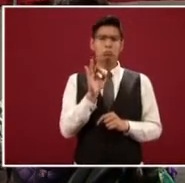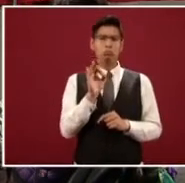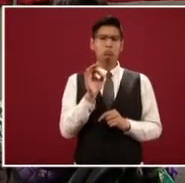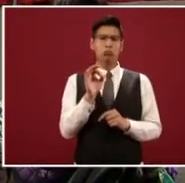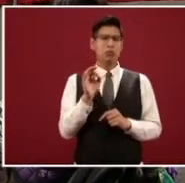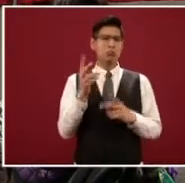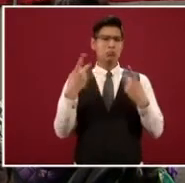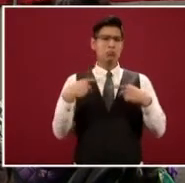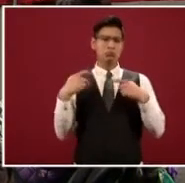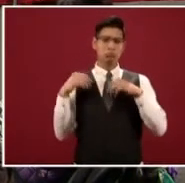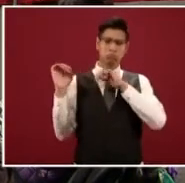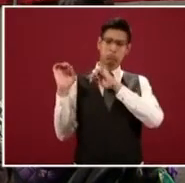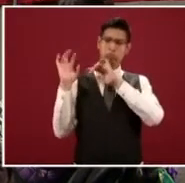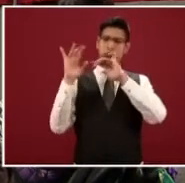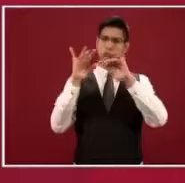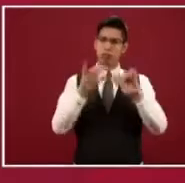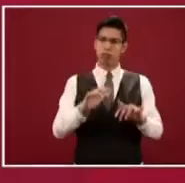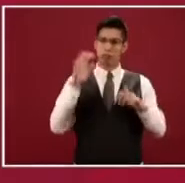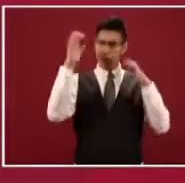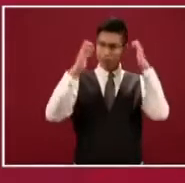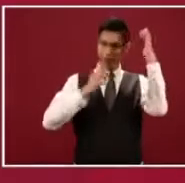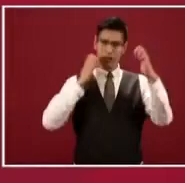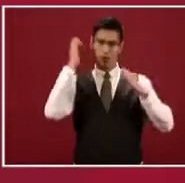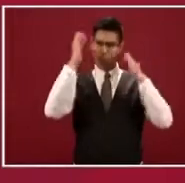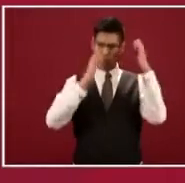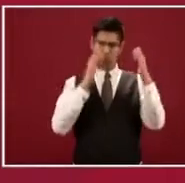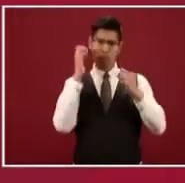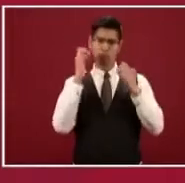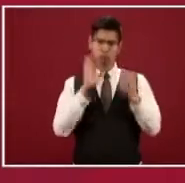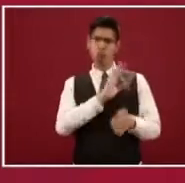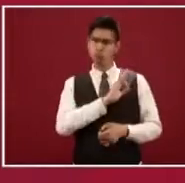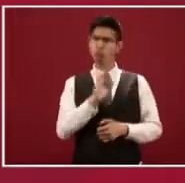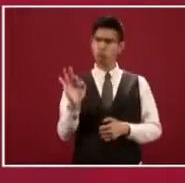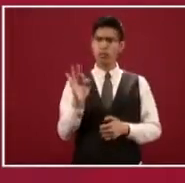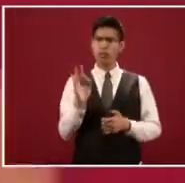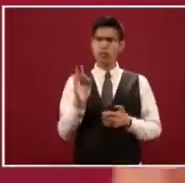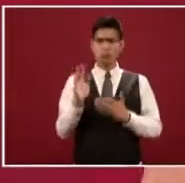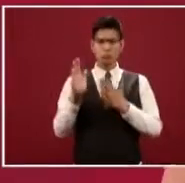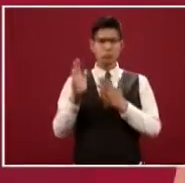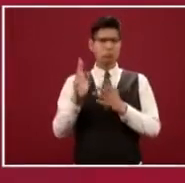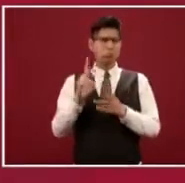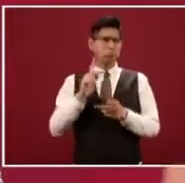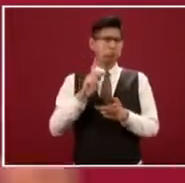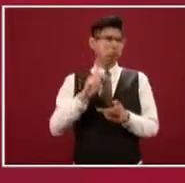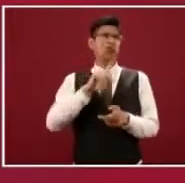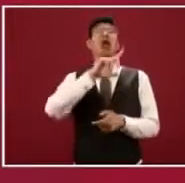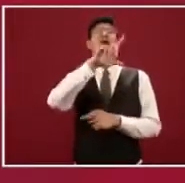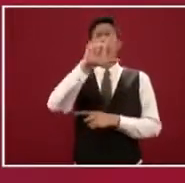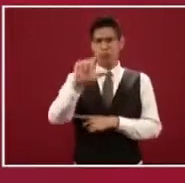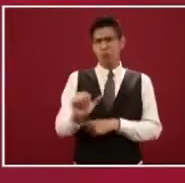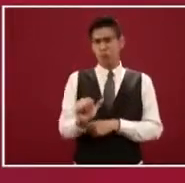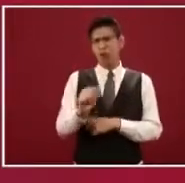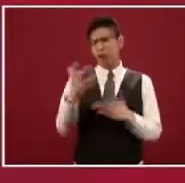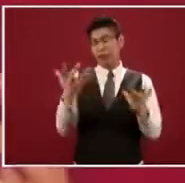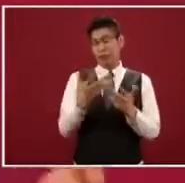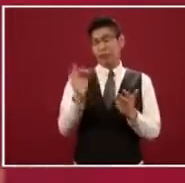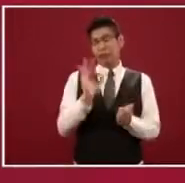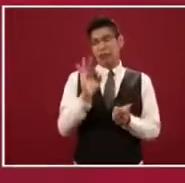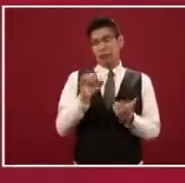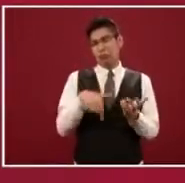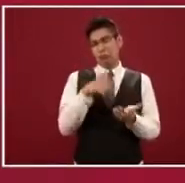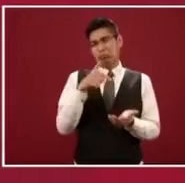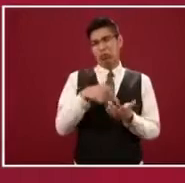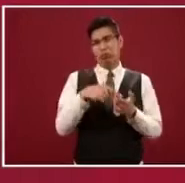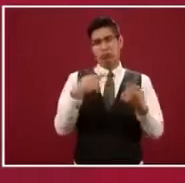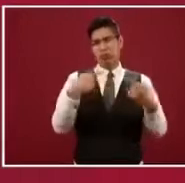eventos masivos de concentración. Hay múltiples eventos por múltiples razones que llevan a que las personas se conglomeren